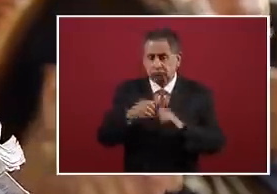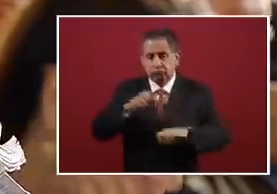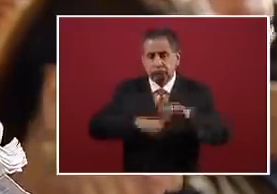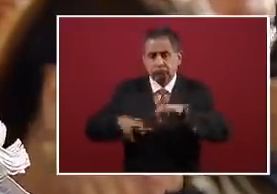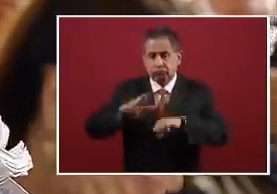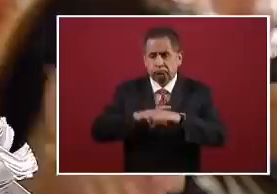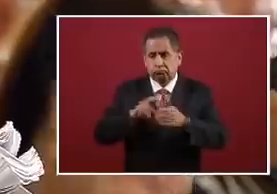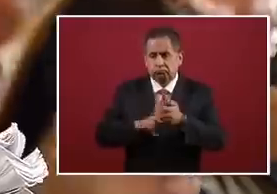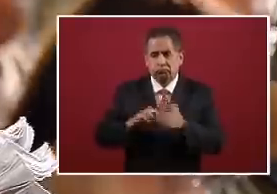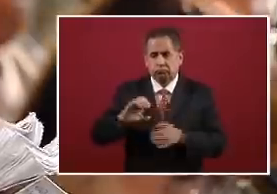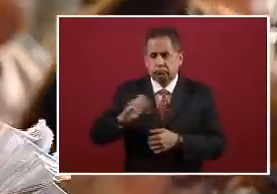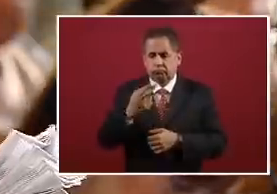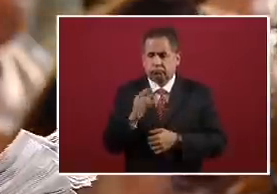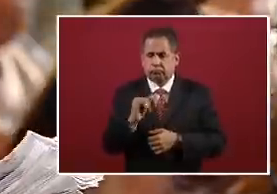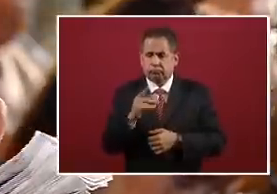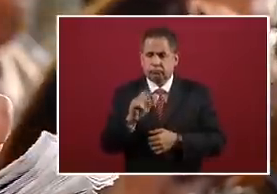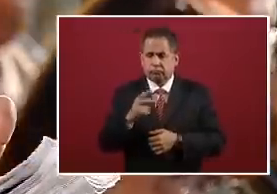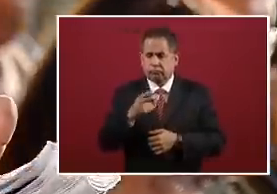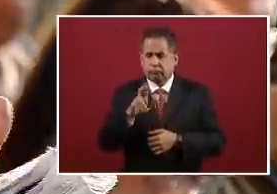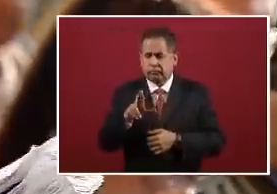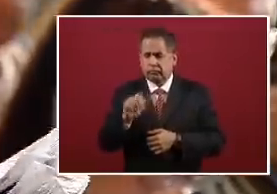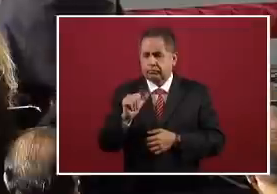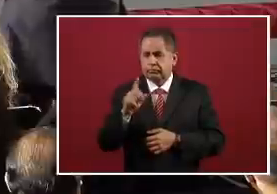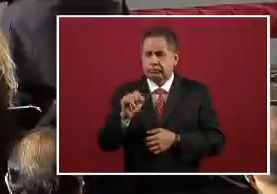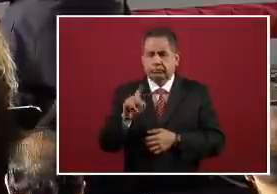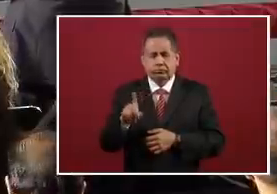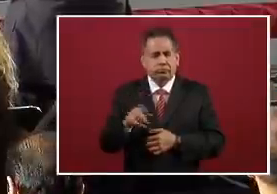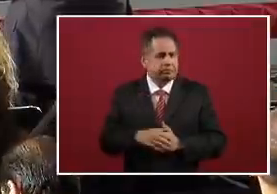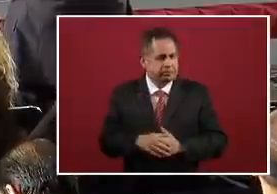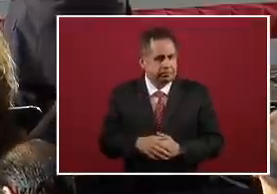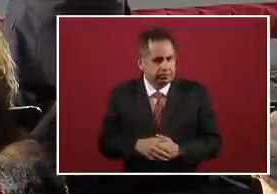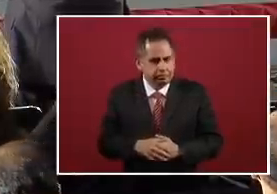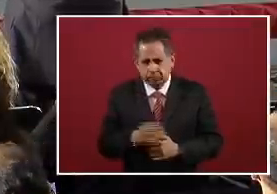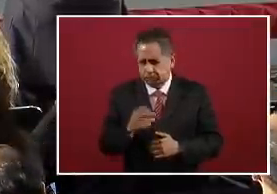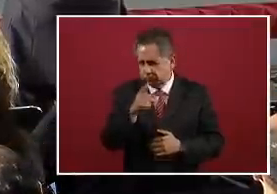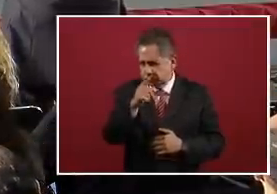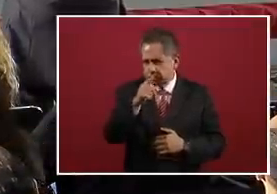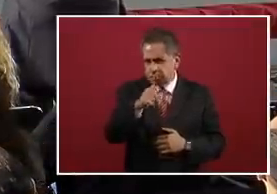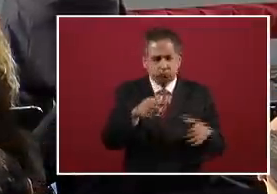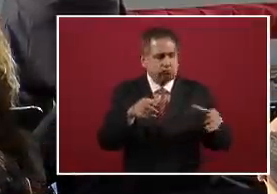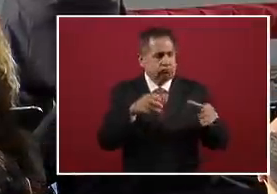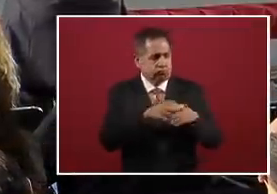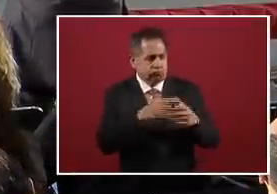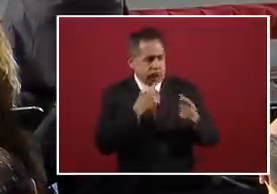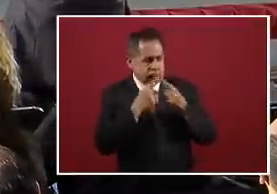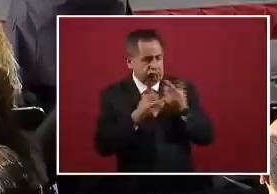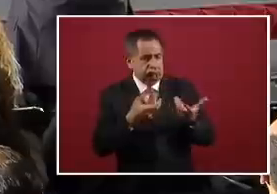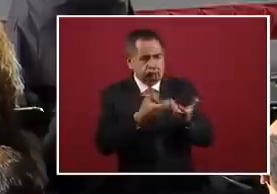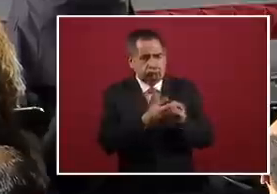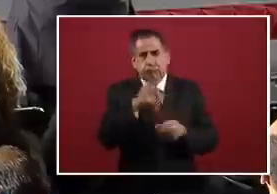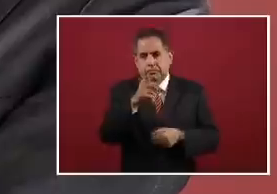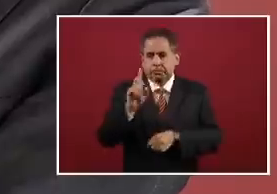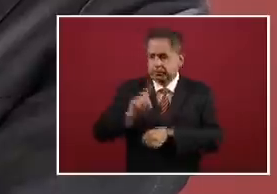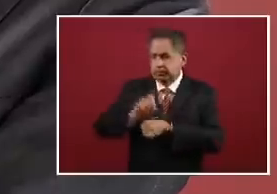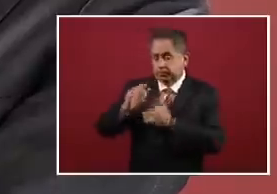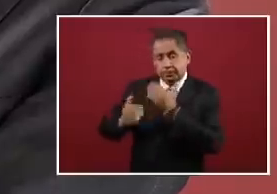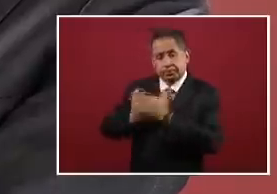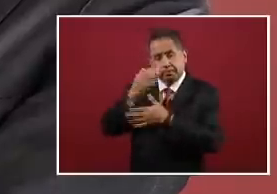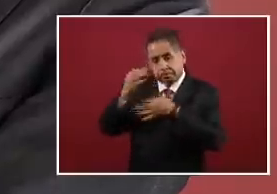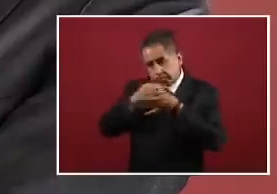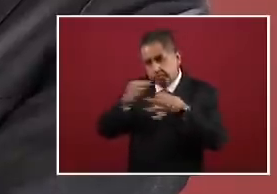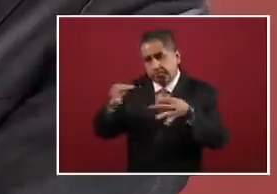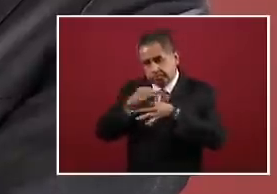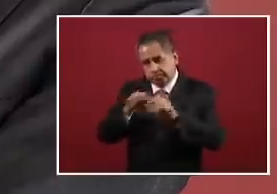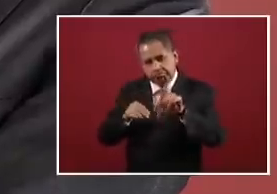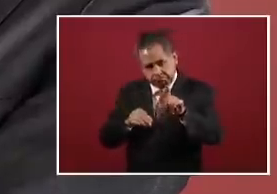embajador Christopher Landau. Usted, en este ejercicio que hacemos día con día, dijo